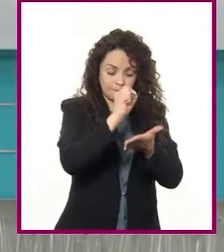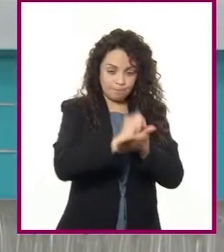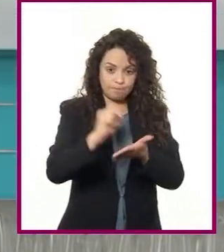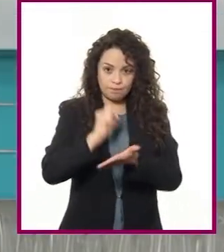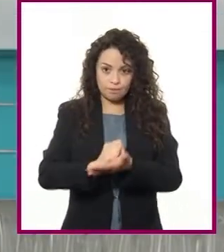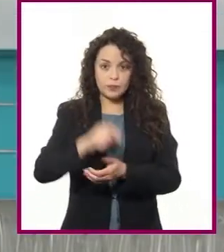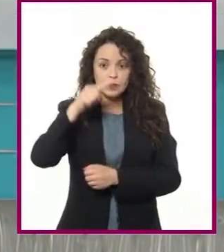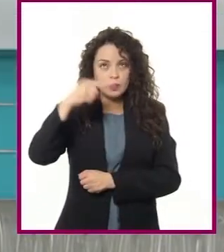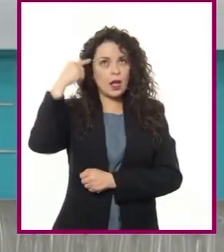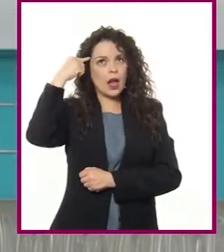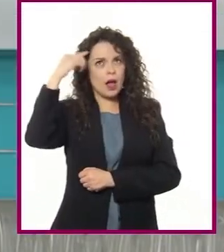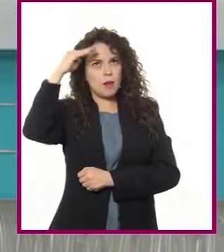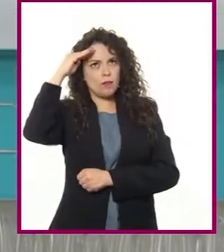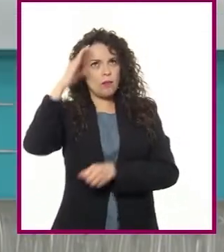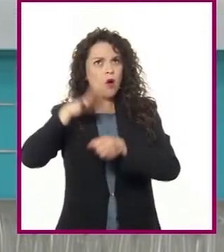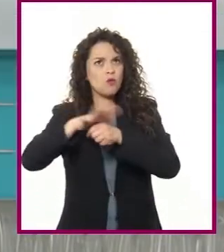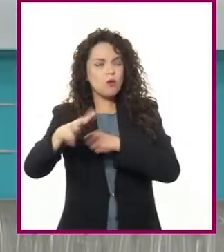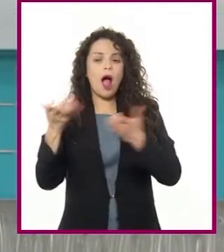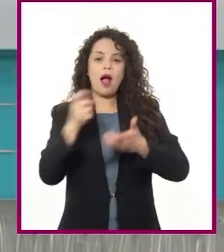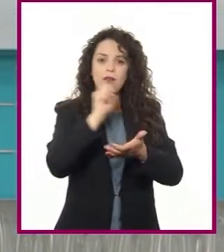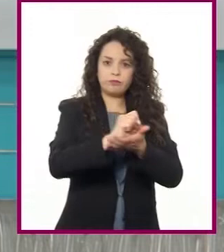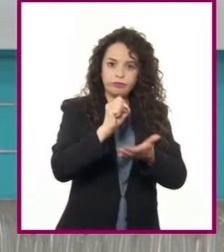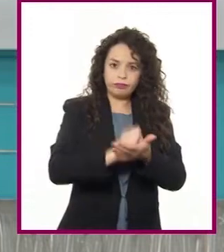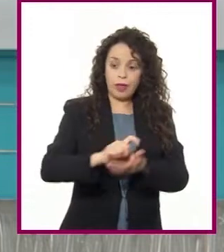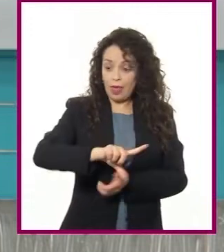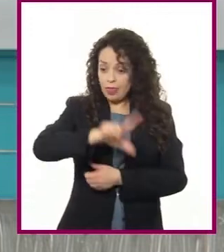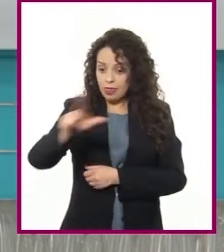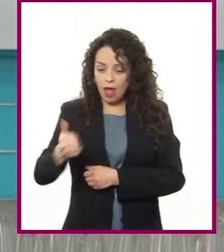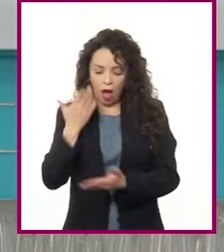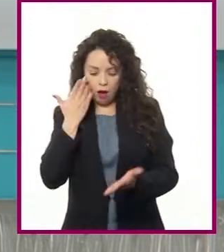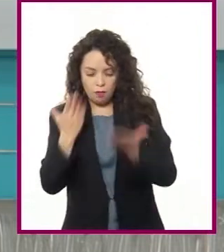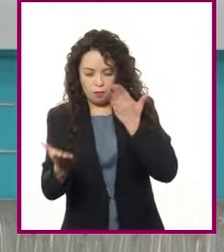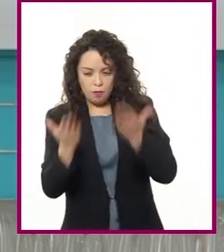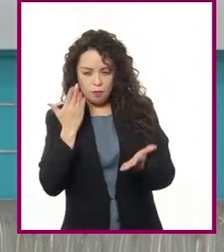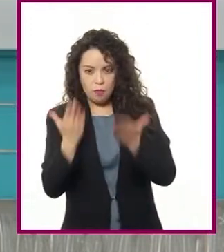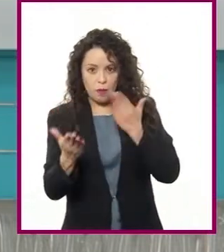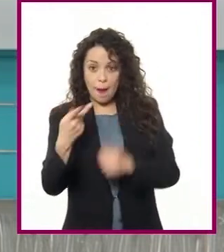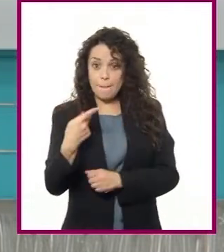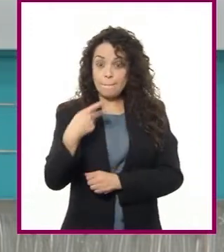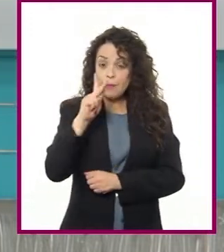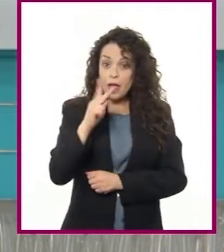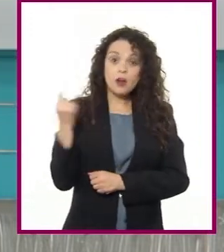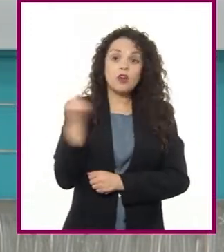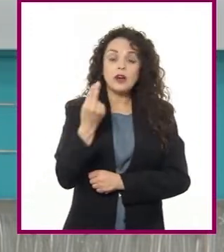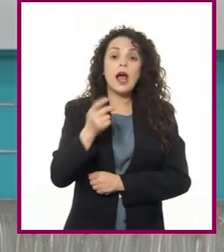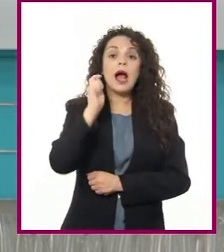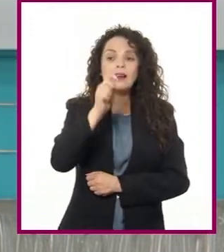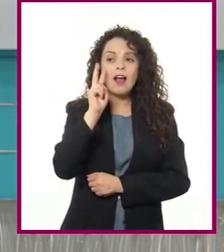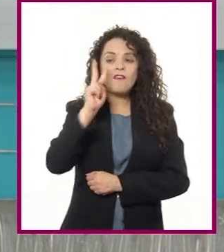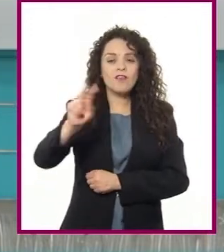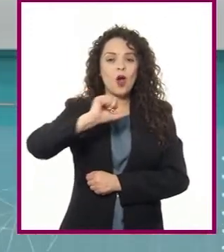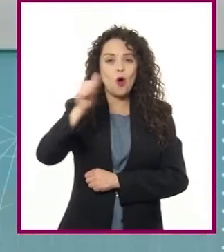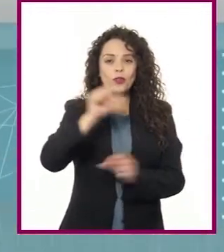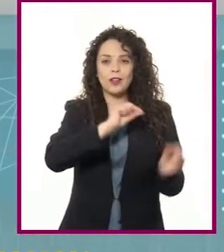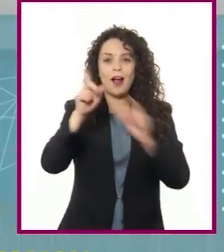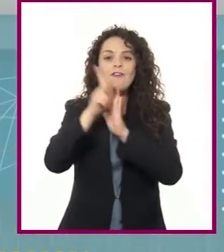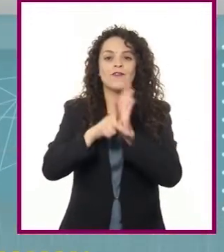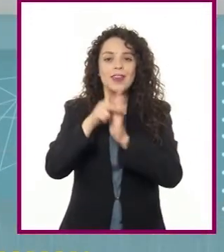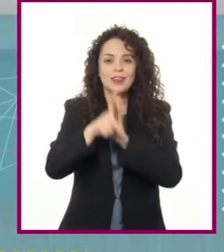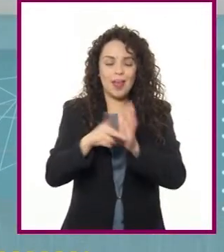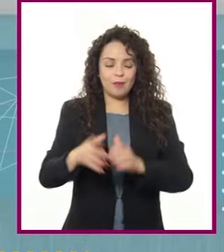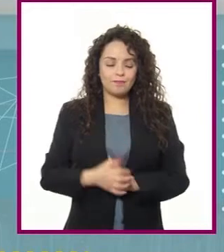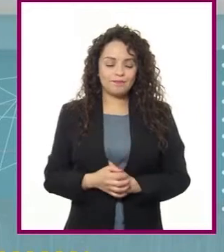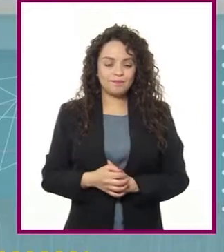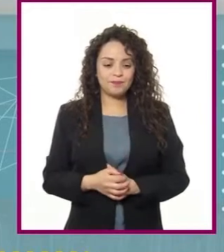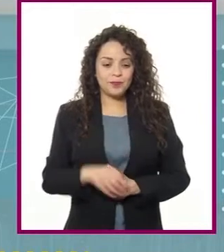generen sus hipótesis. Más adelante las comprobaremos. Mientras tanto, vayamos a la siguiente cápsula. ¿Sabían